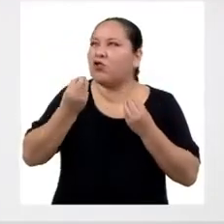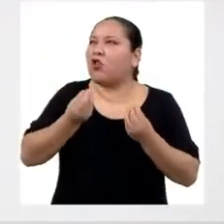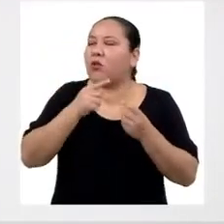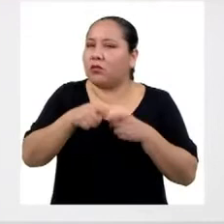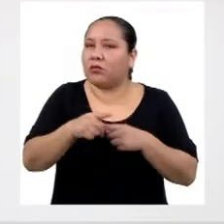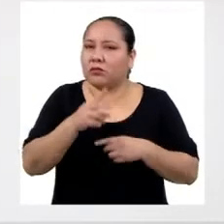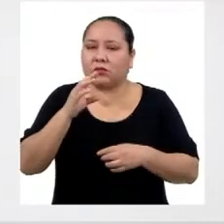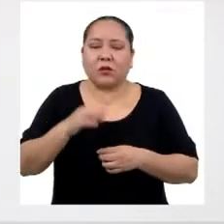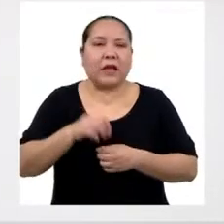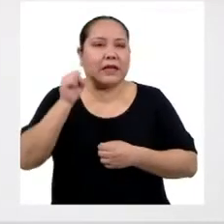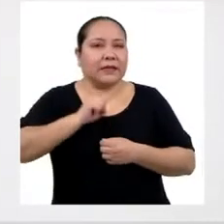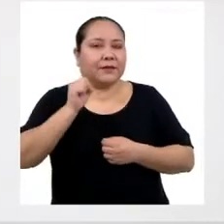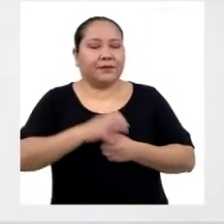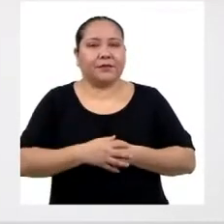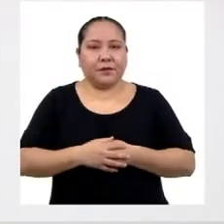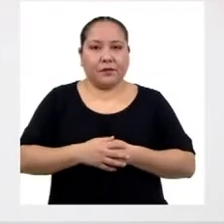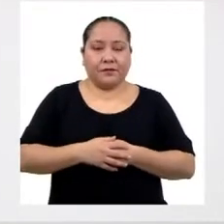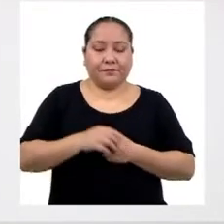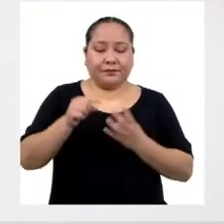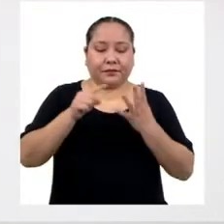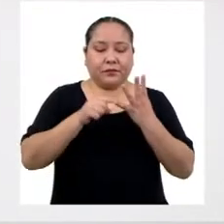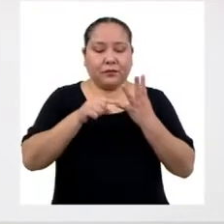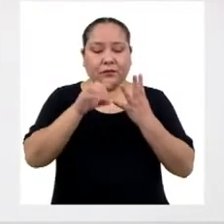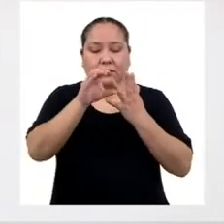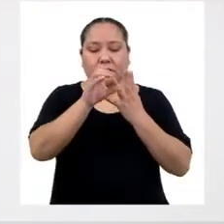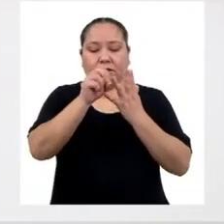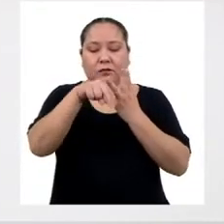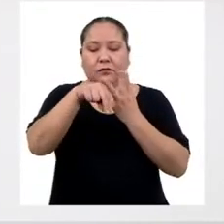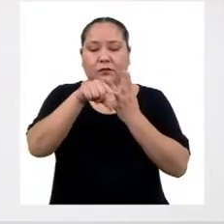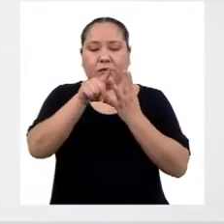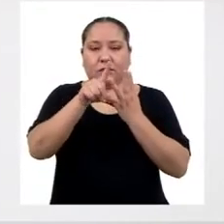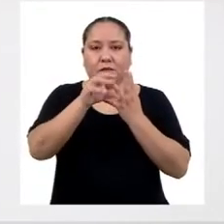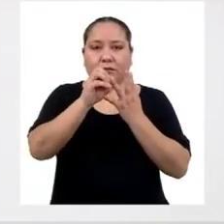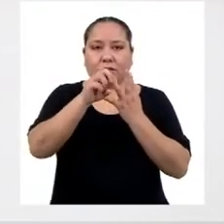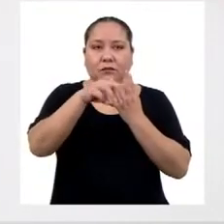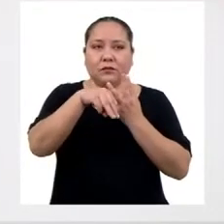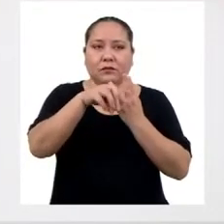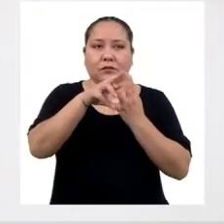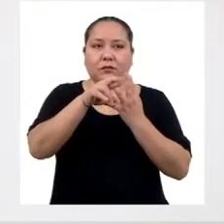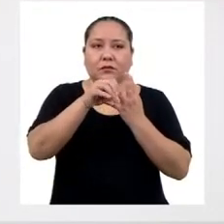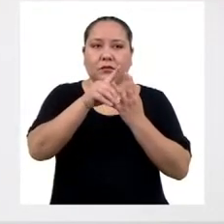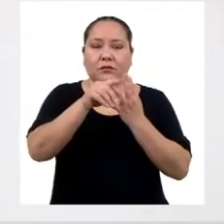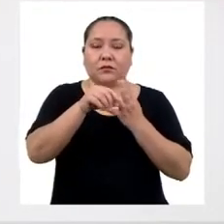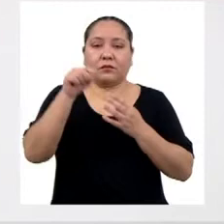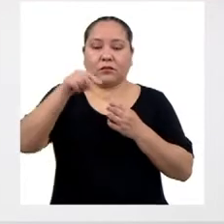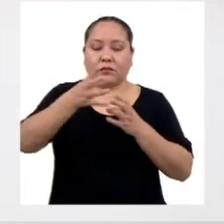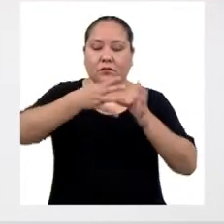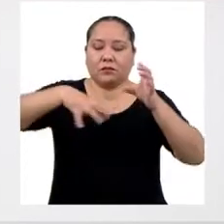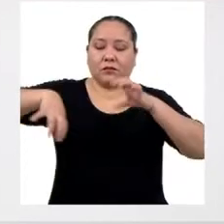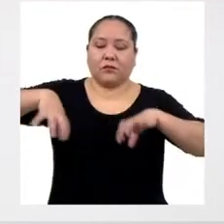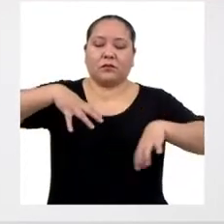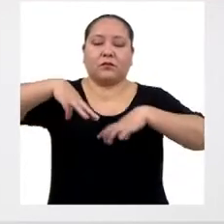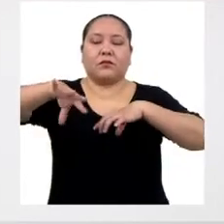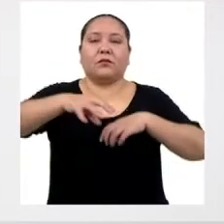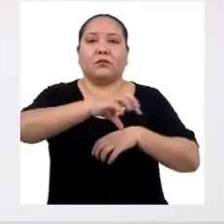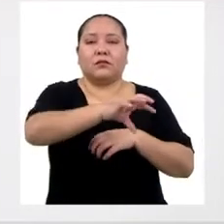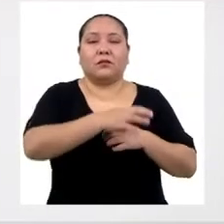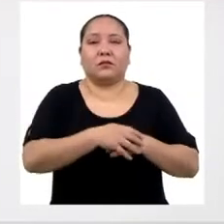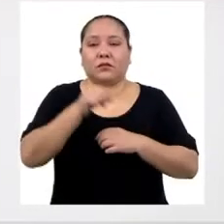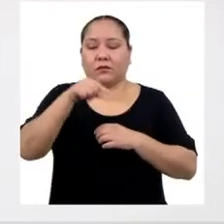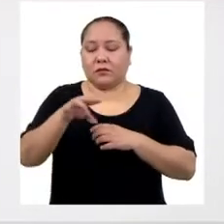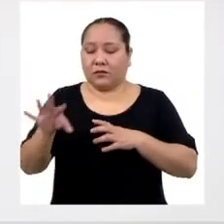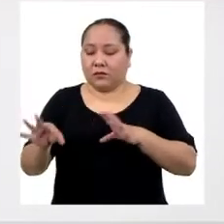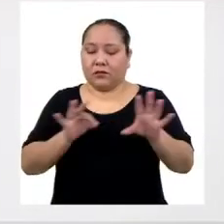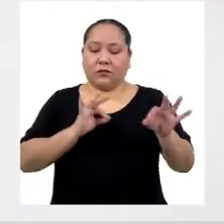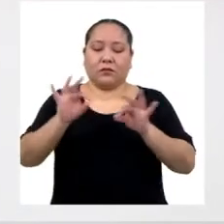Por supuesto. El muestreo por conglomerados divide la población en distintas secciones y se toman al